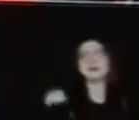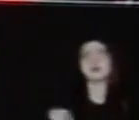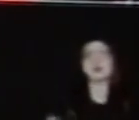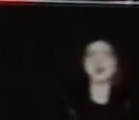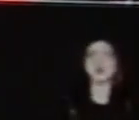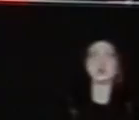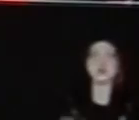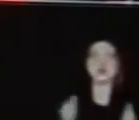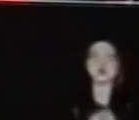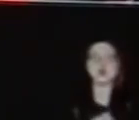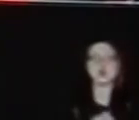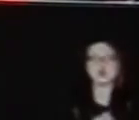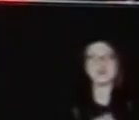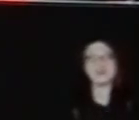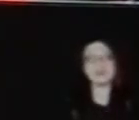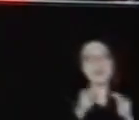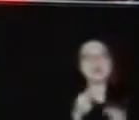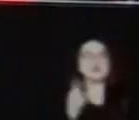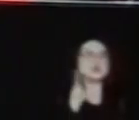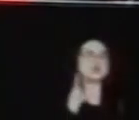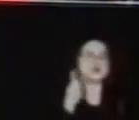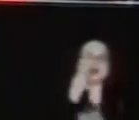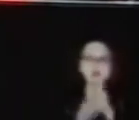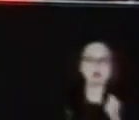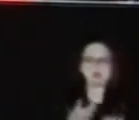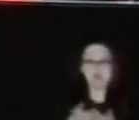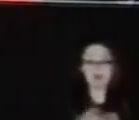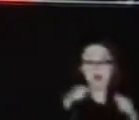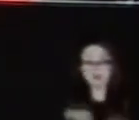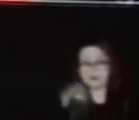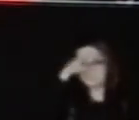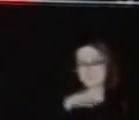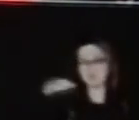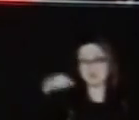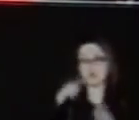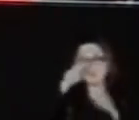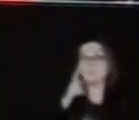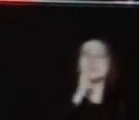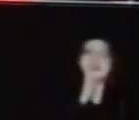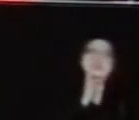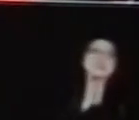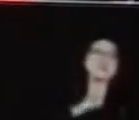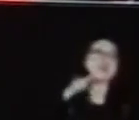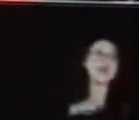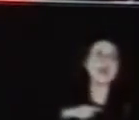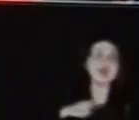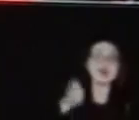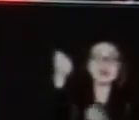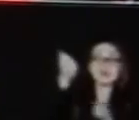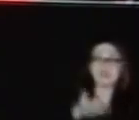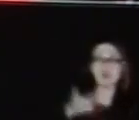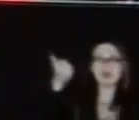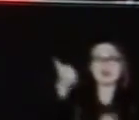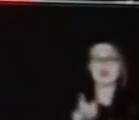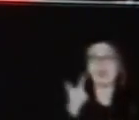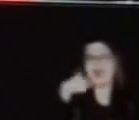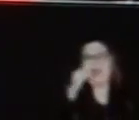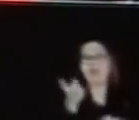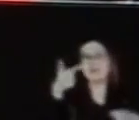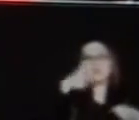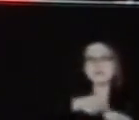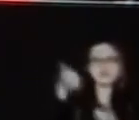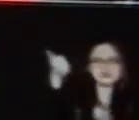neoliberalismo que no solo somos el país petrolero que más gasolina se importa en el